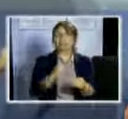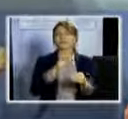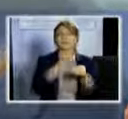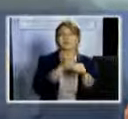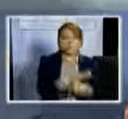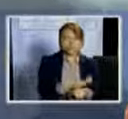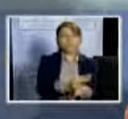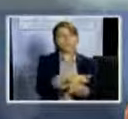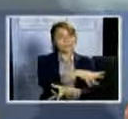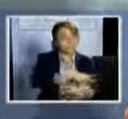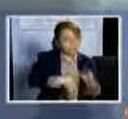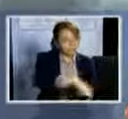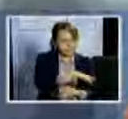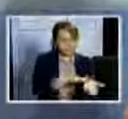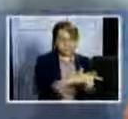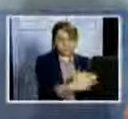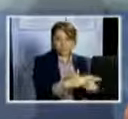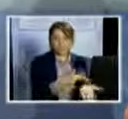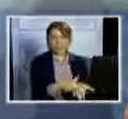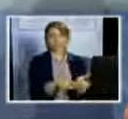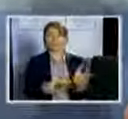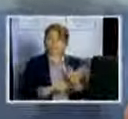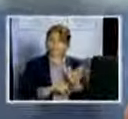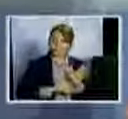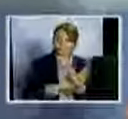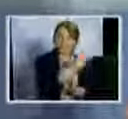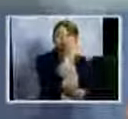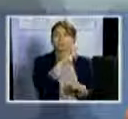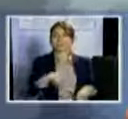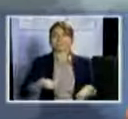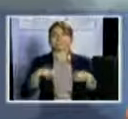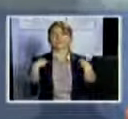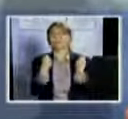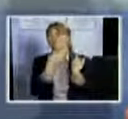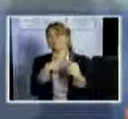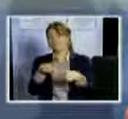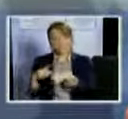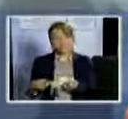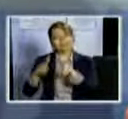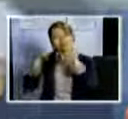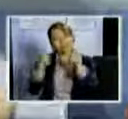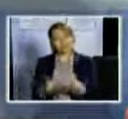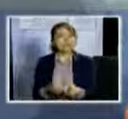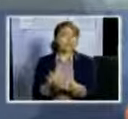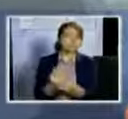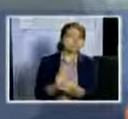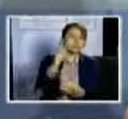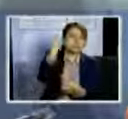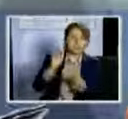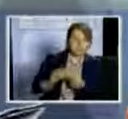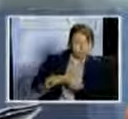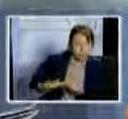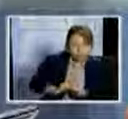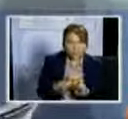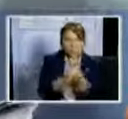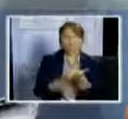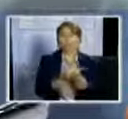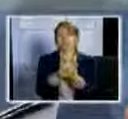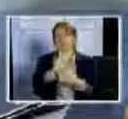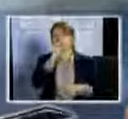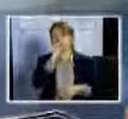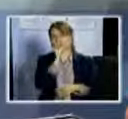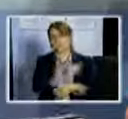del desarrollo para hacerlo más integral. En el tema de drogas lo mismo, ¿no? Estamos cambiando el paradigma